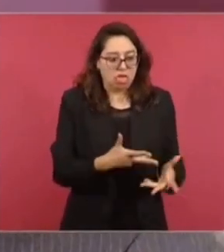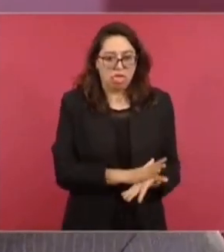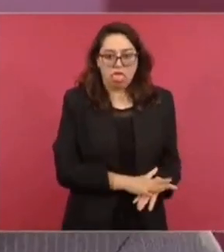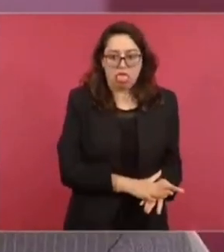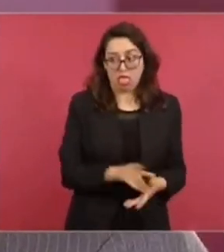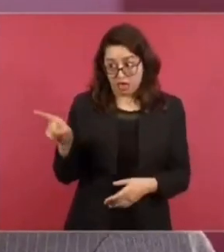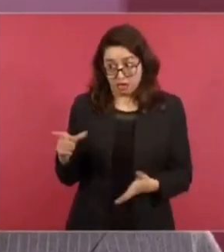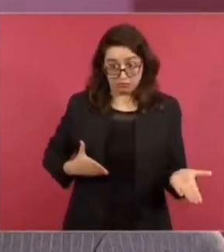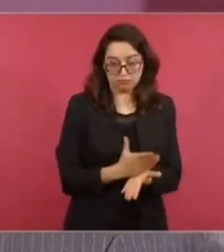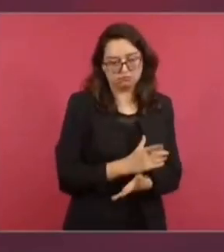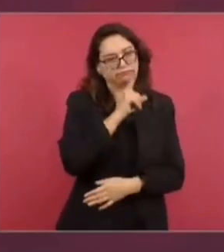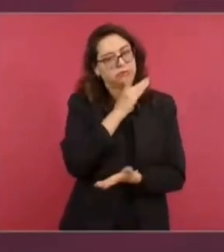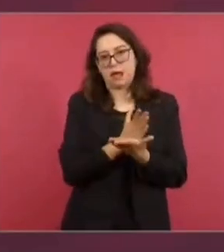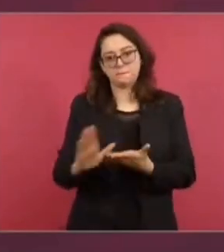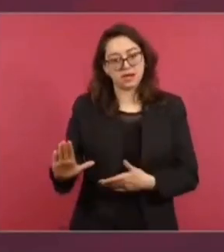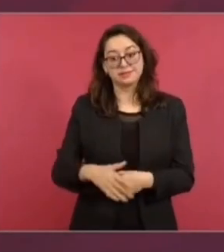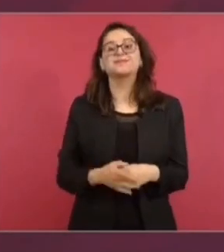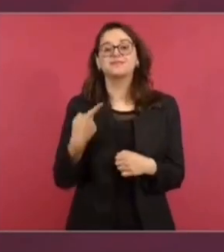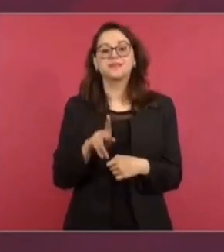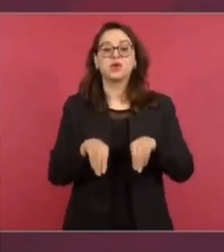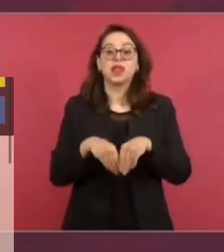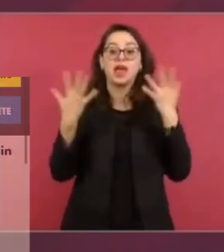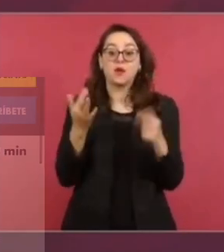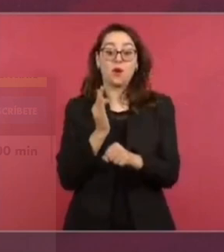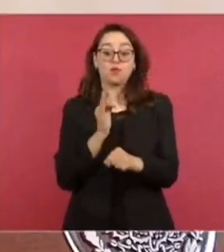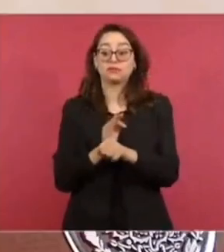ahora en temporada